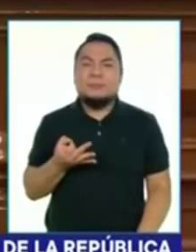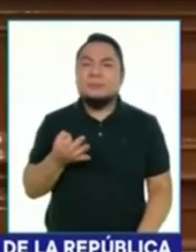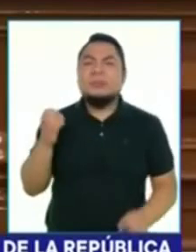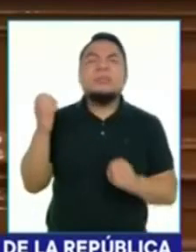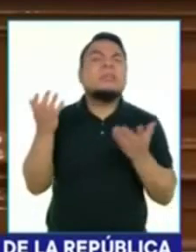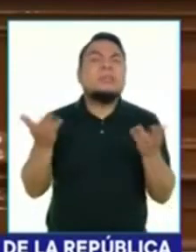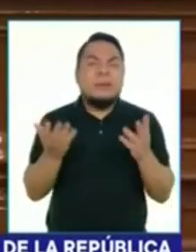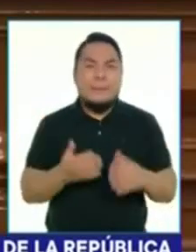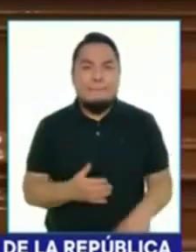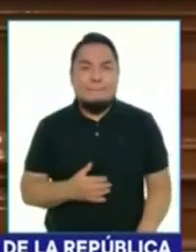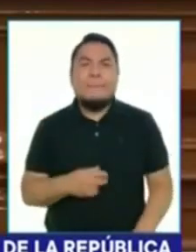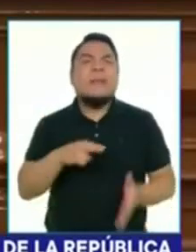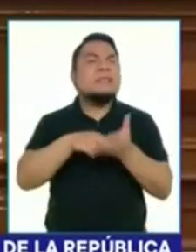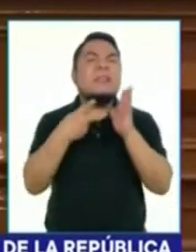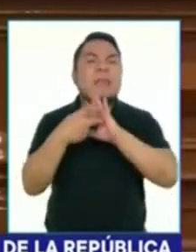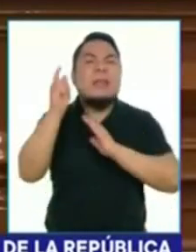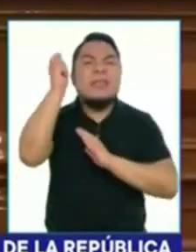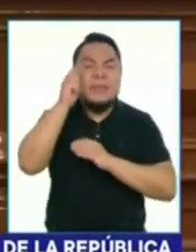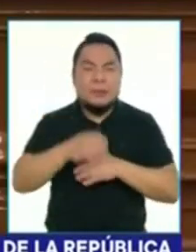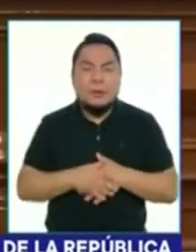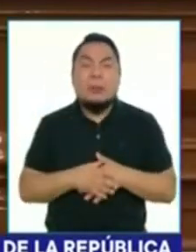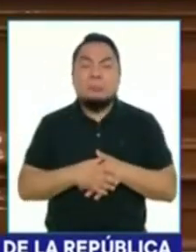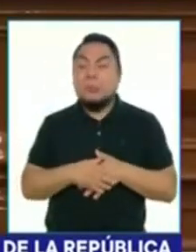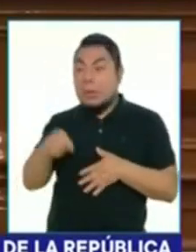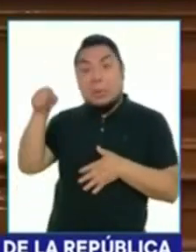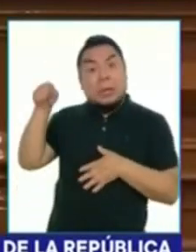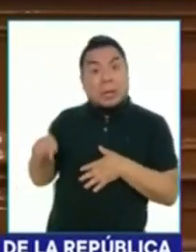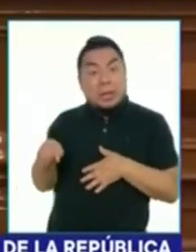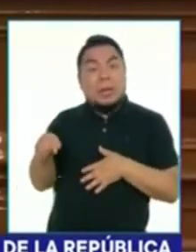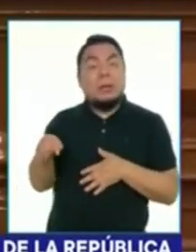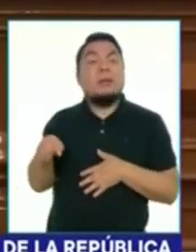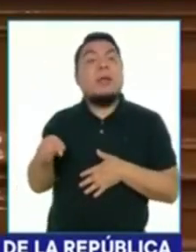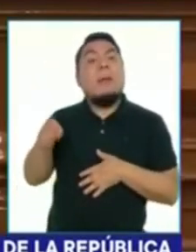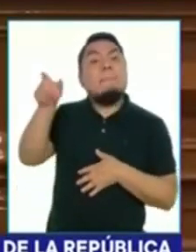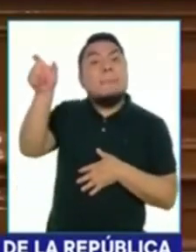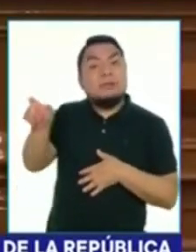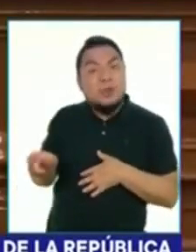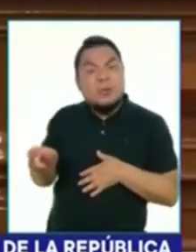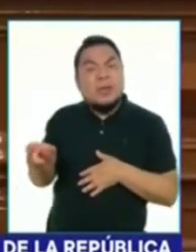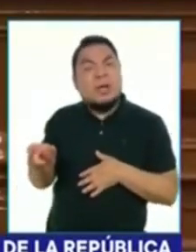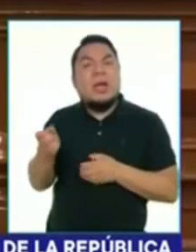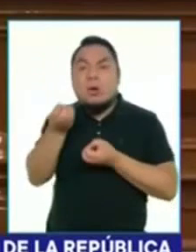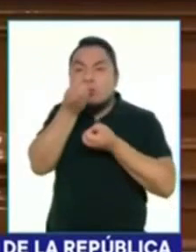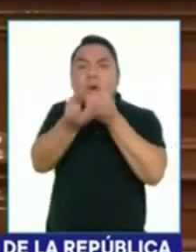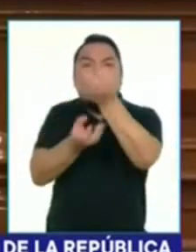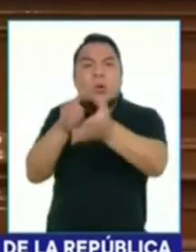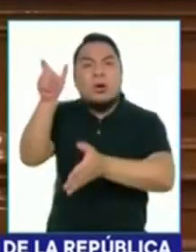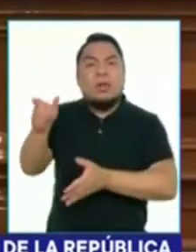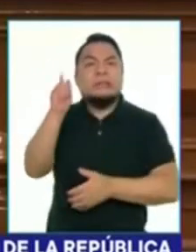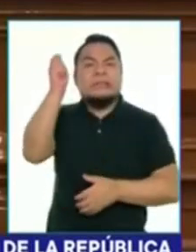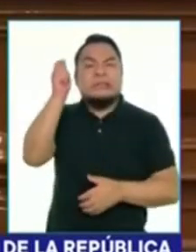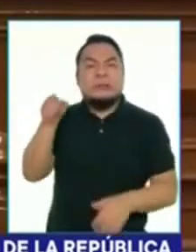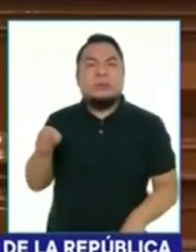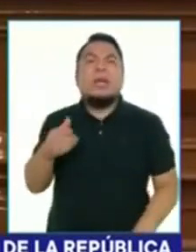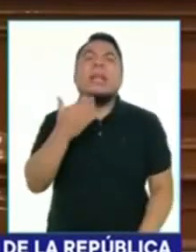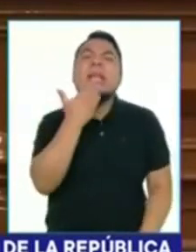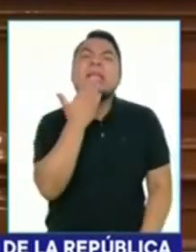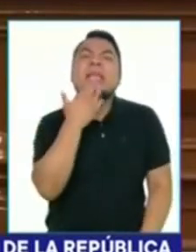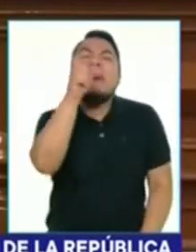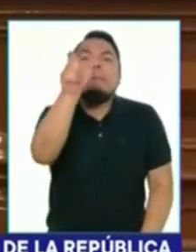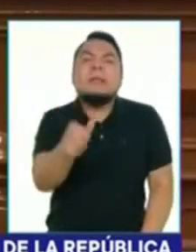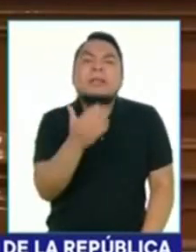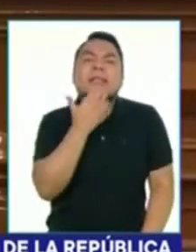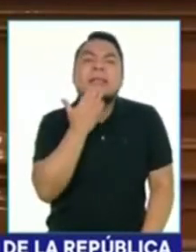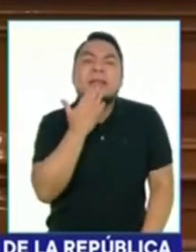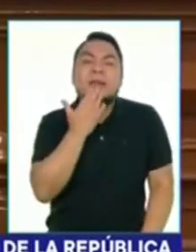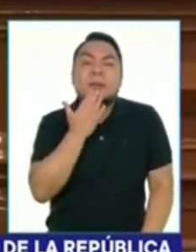Es la entrega de información de parte de una persona. ¿Pero de quién? ¿De qué persona? De quien reconoce